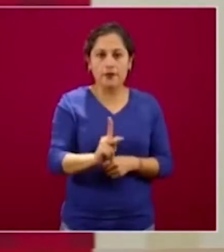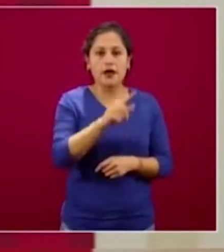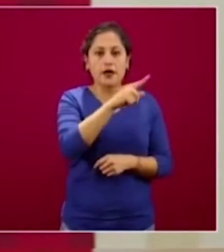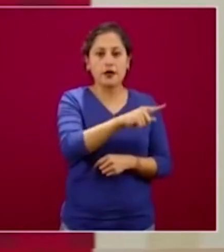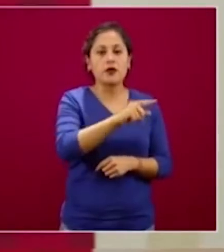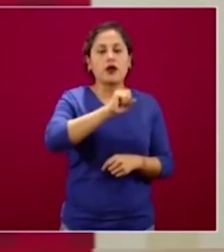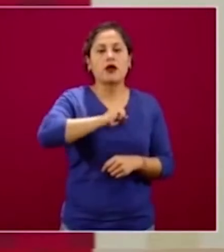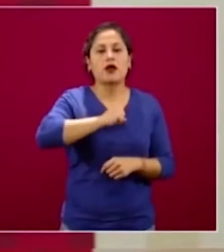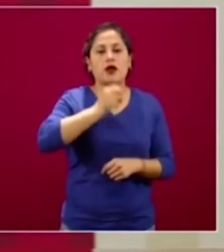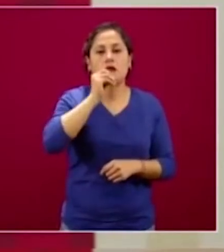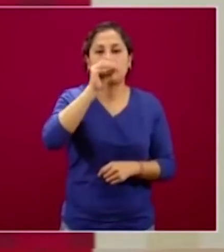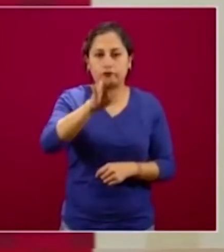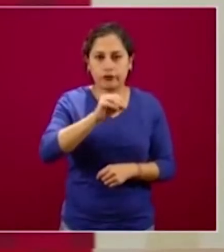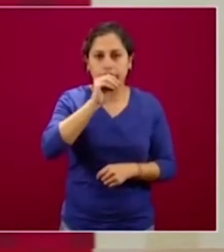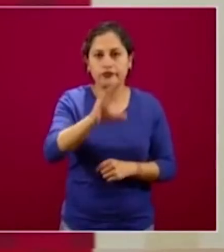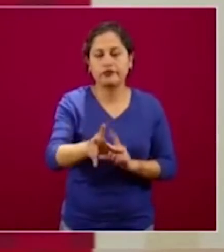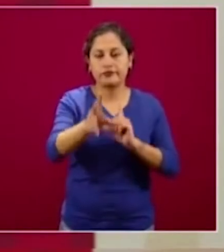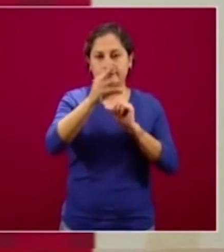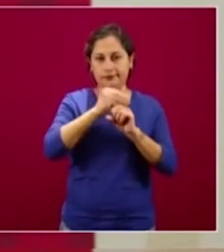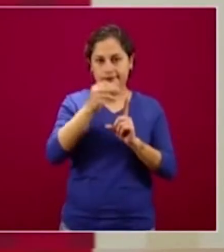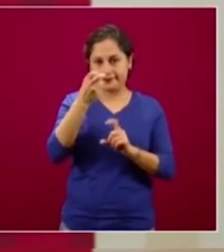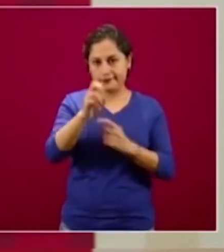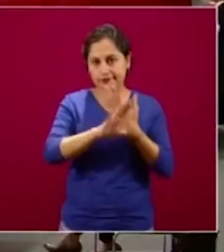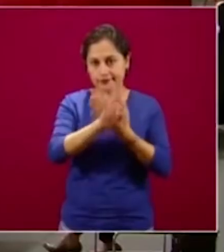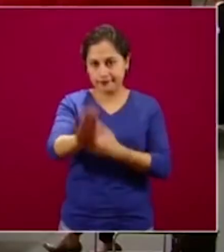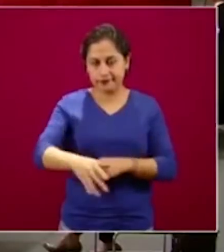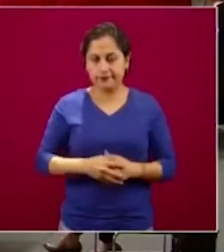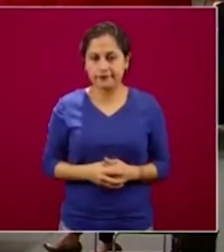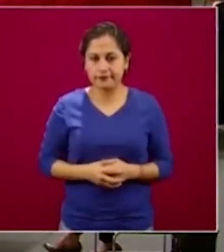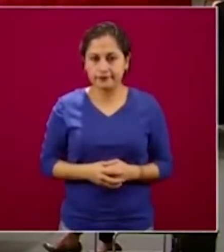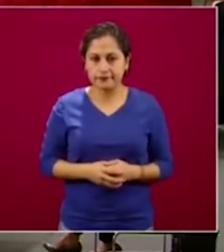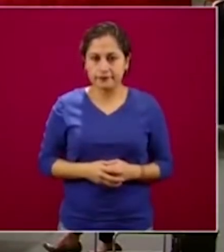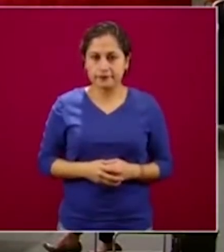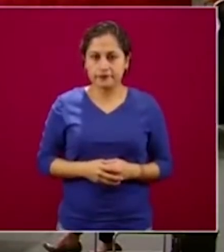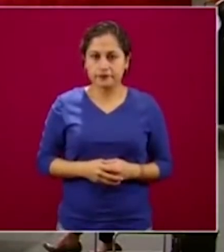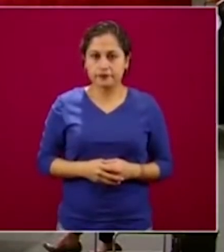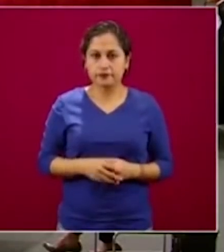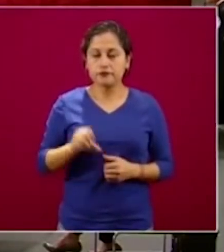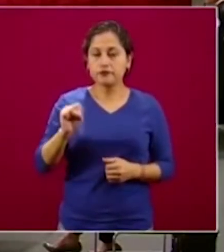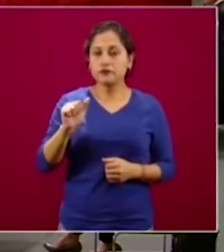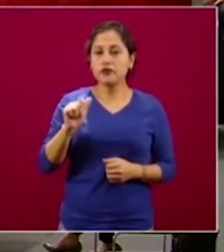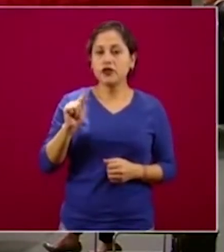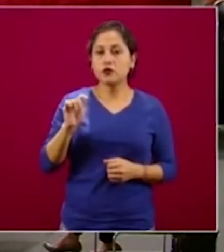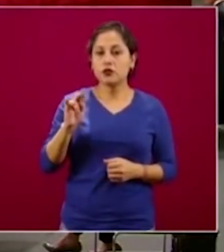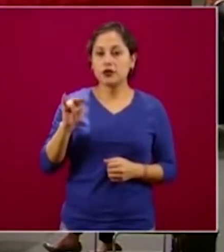las secreciones respiratorias desde su nariz y boca. Gracias. Saturnino, por favor.